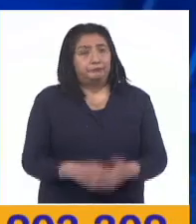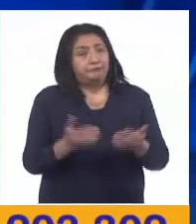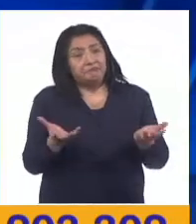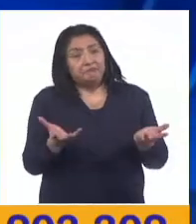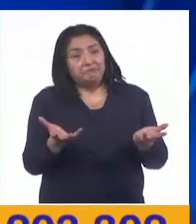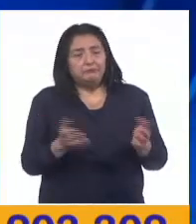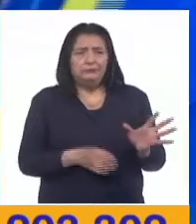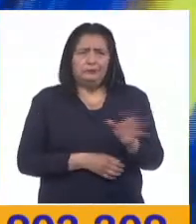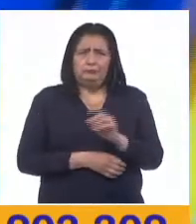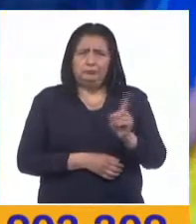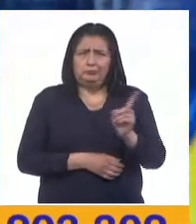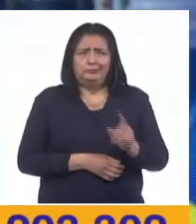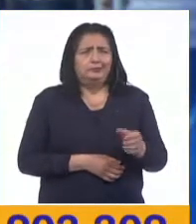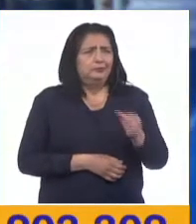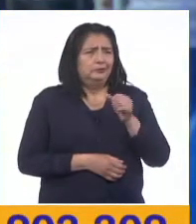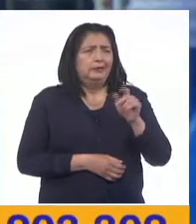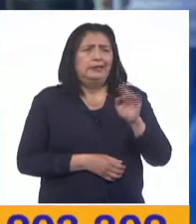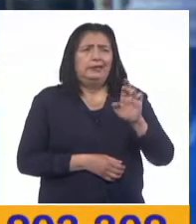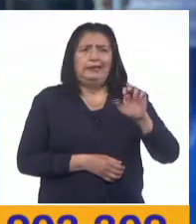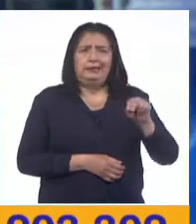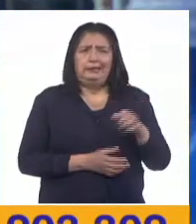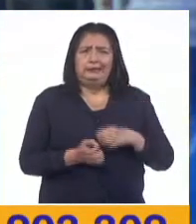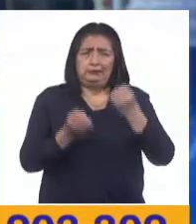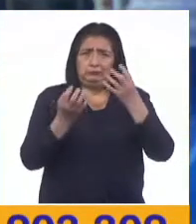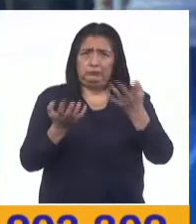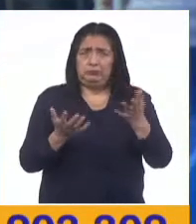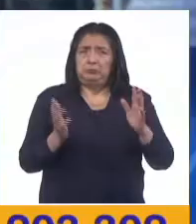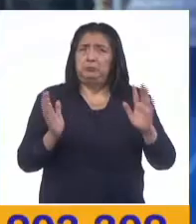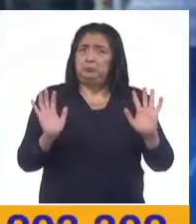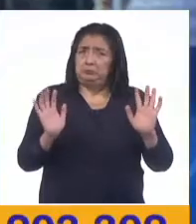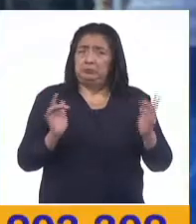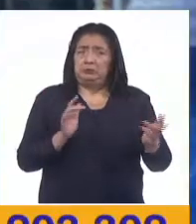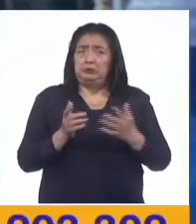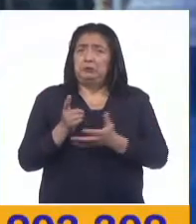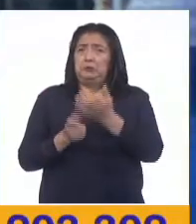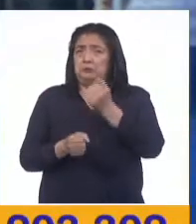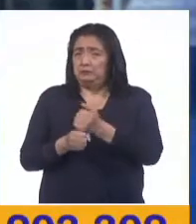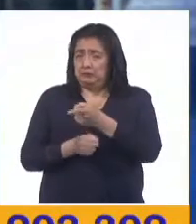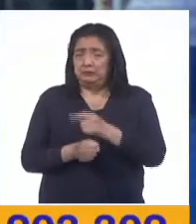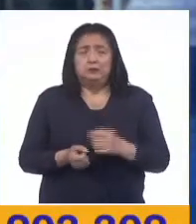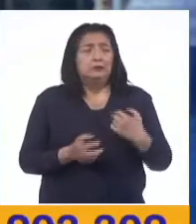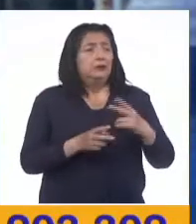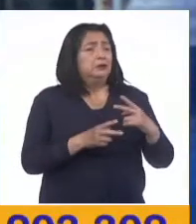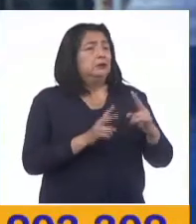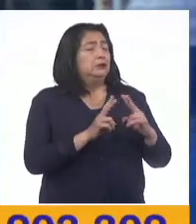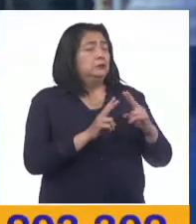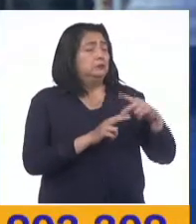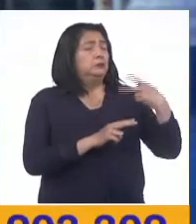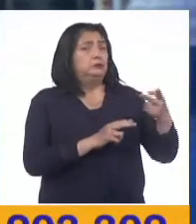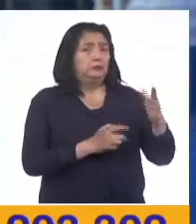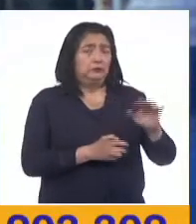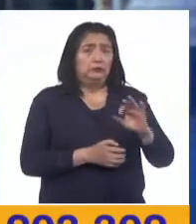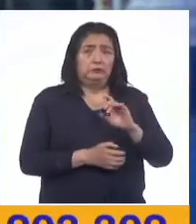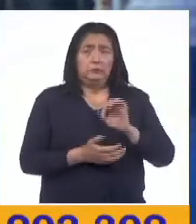Bueno, pero eso no es todo. Karen Roca estaría revelando en estas comunicaciones una supuesta relación de confianza entre la concuñada de Vizcarra y los